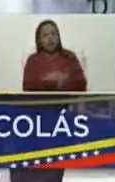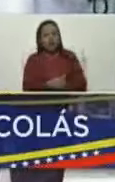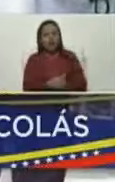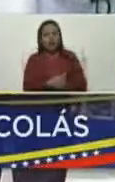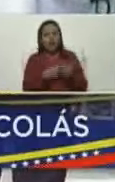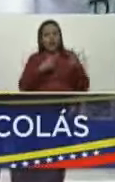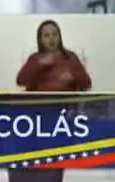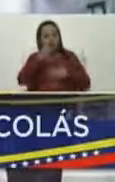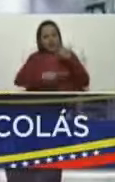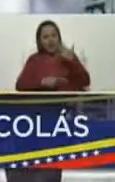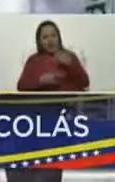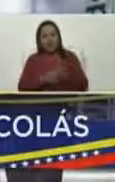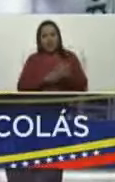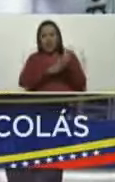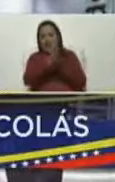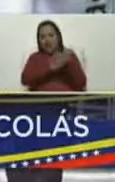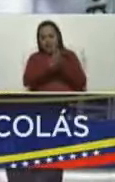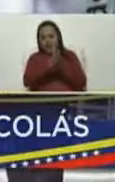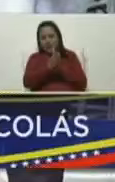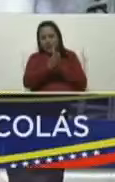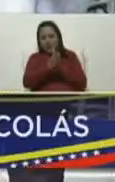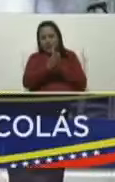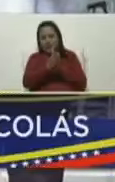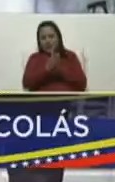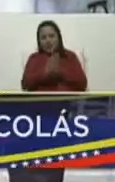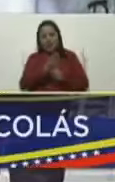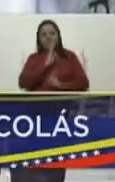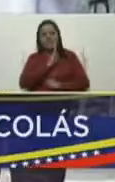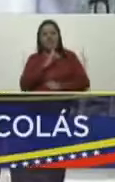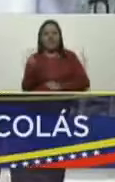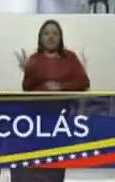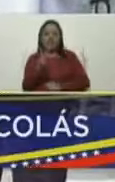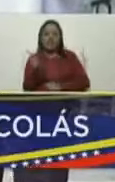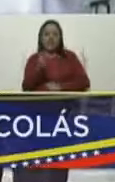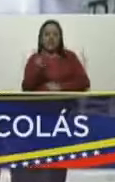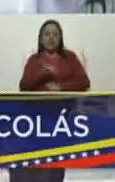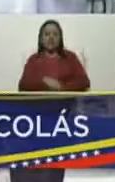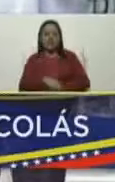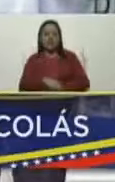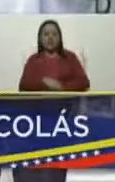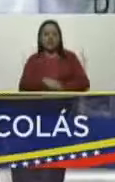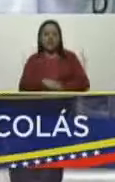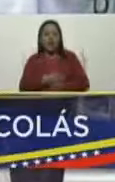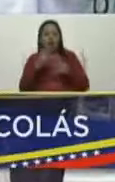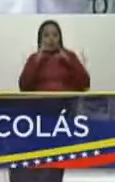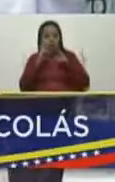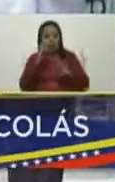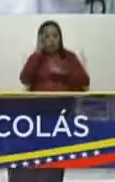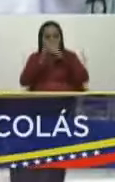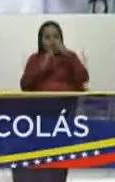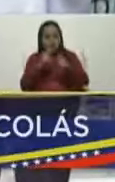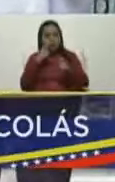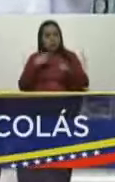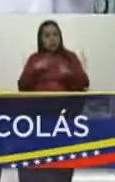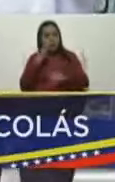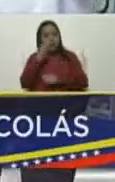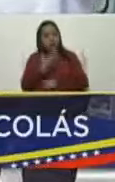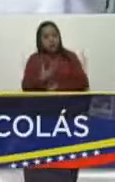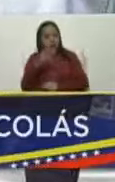programa Emprende del Banco de Venezuela. Y vamos a ver este video que me dicen que está bonito para